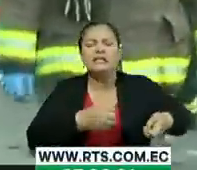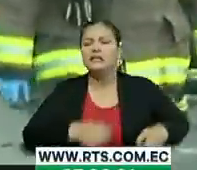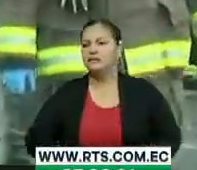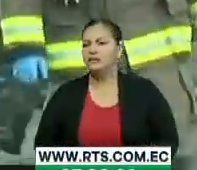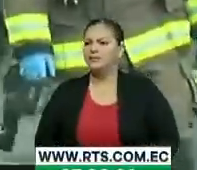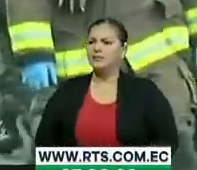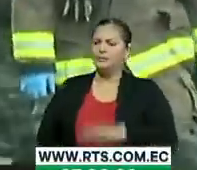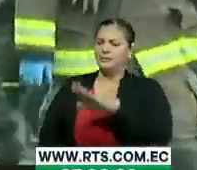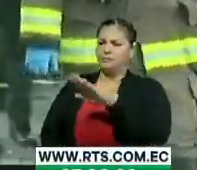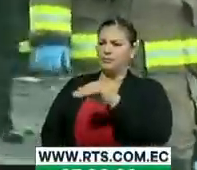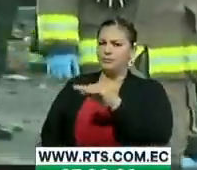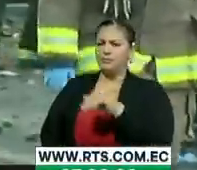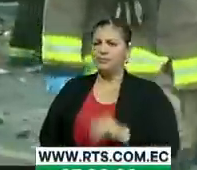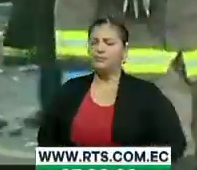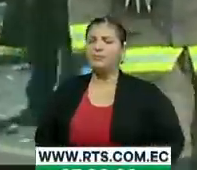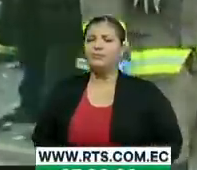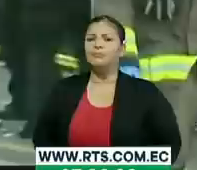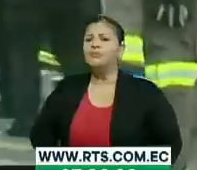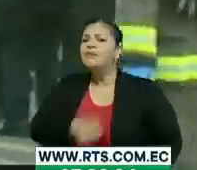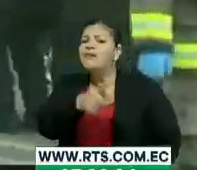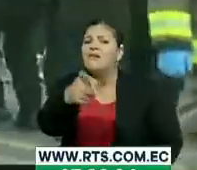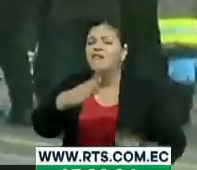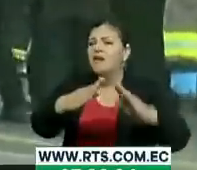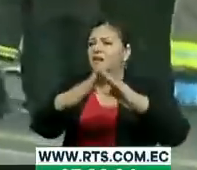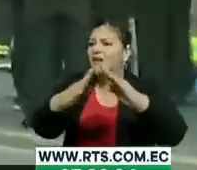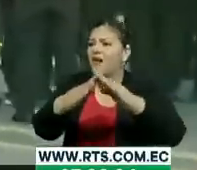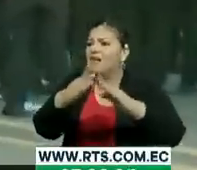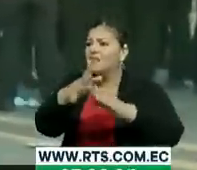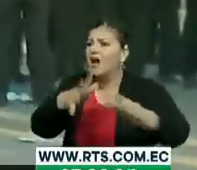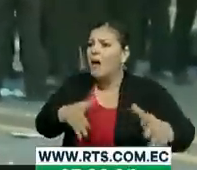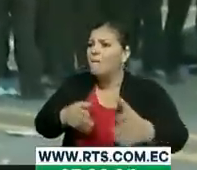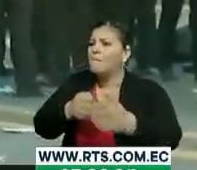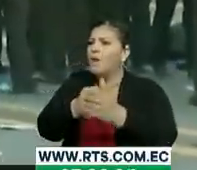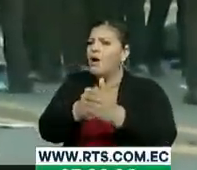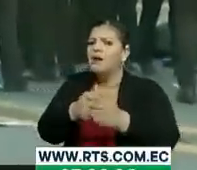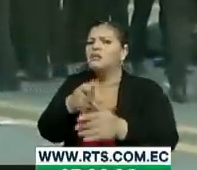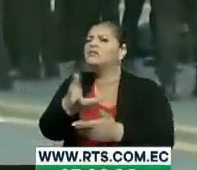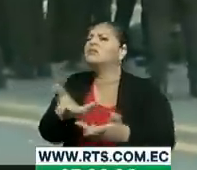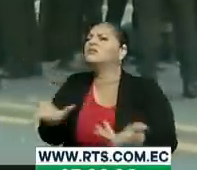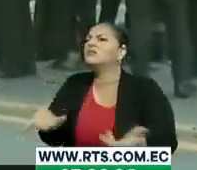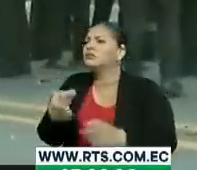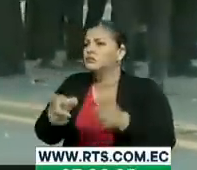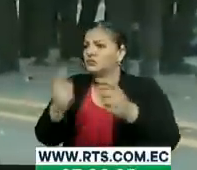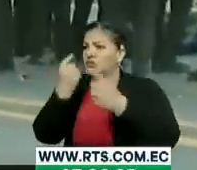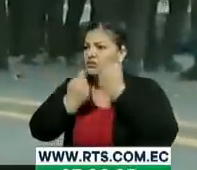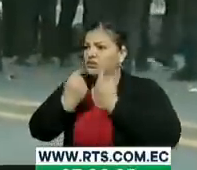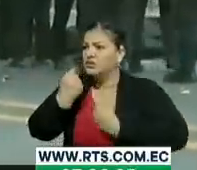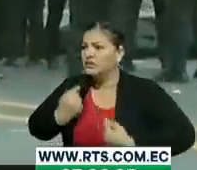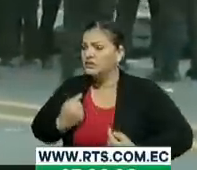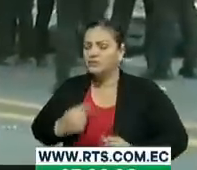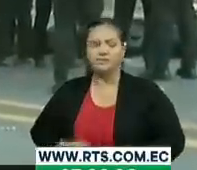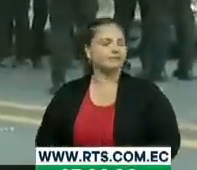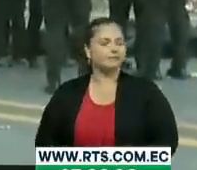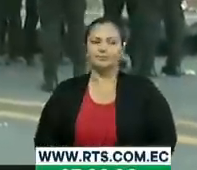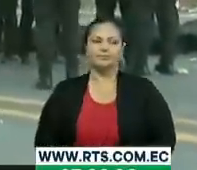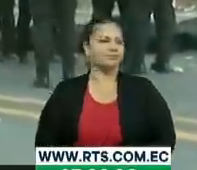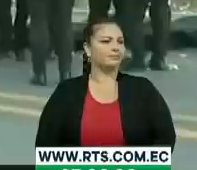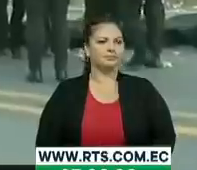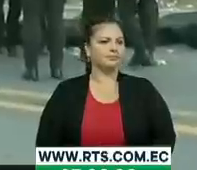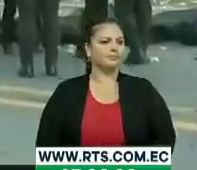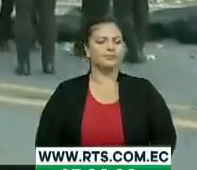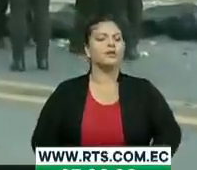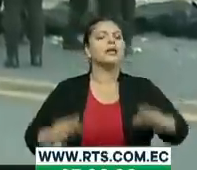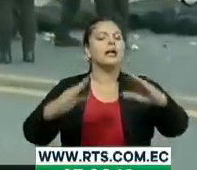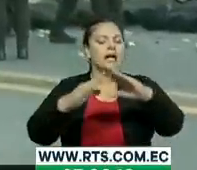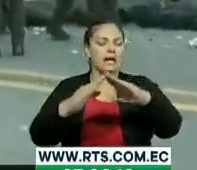se registra daños materiales? Las personas, no existen personas heridas de las viviendas, solamente existen daños materiales. En el